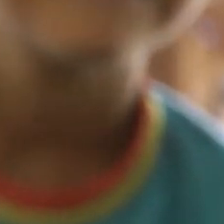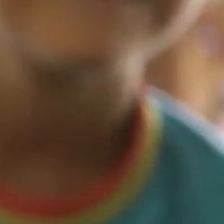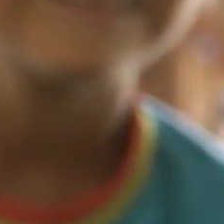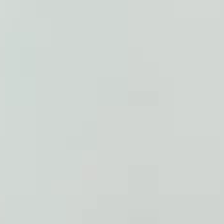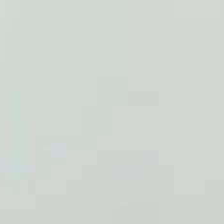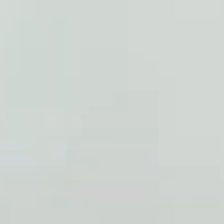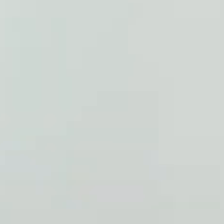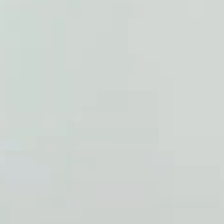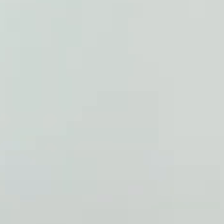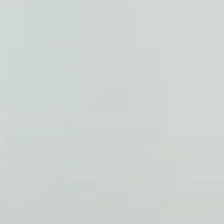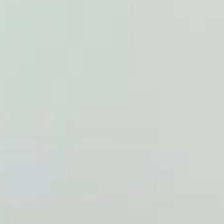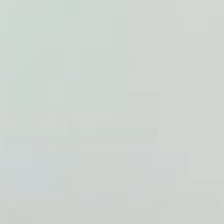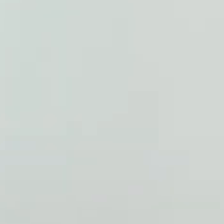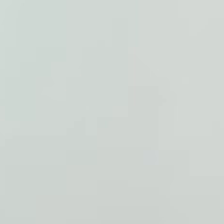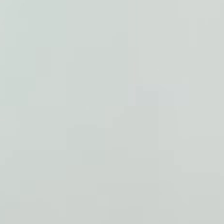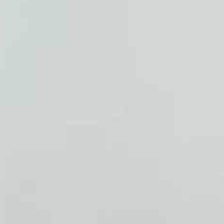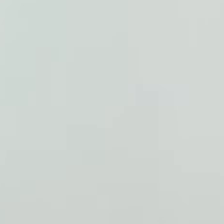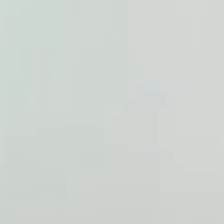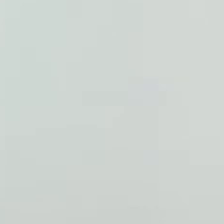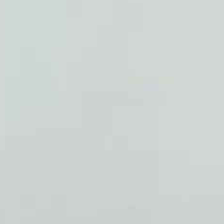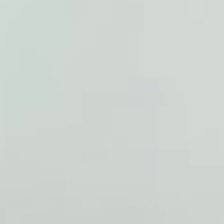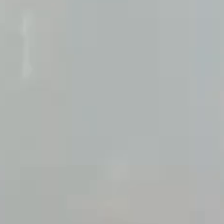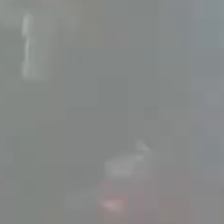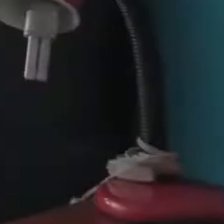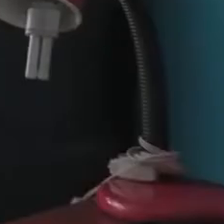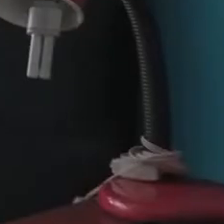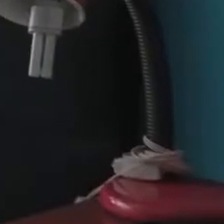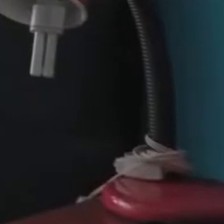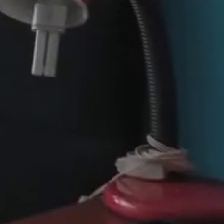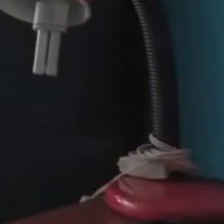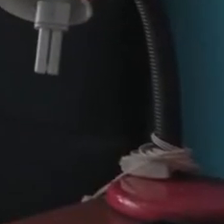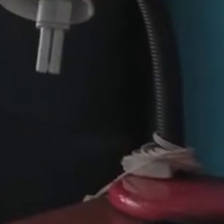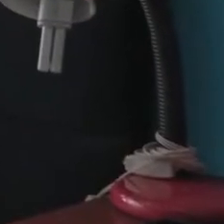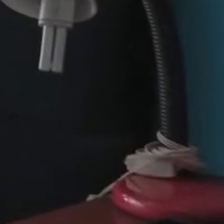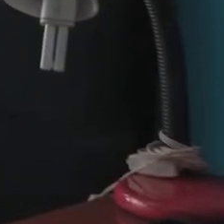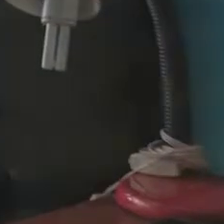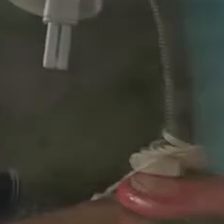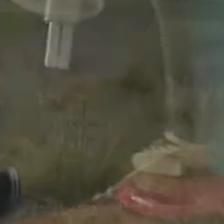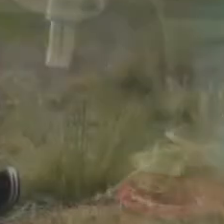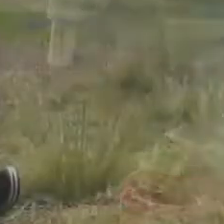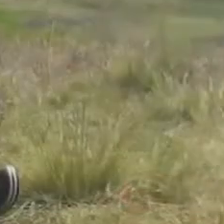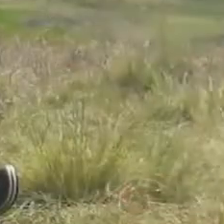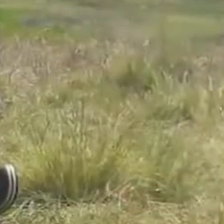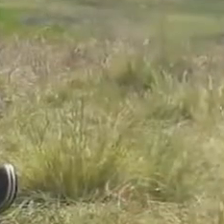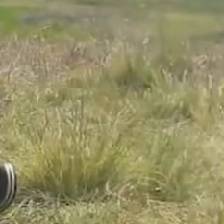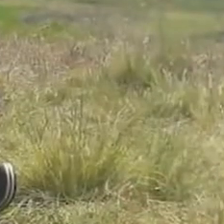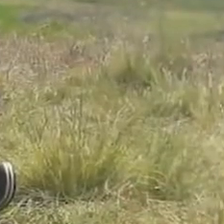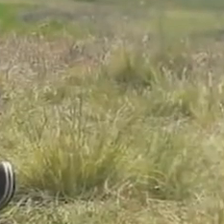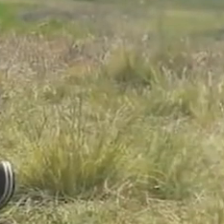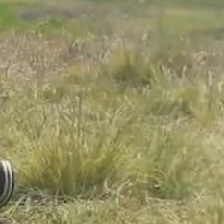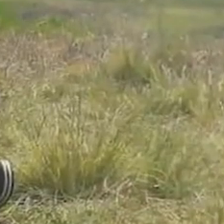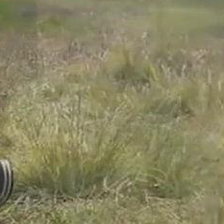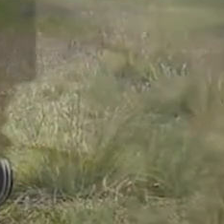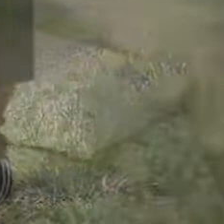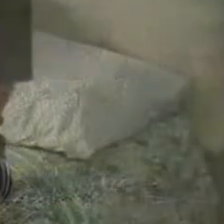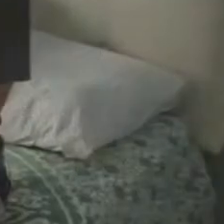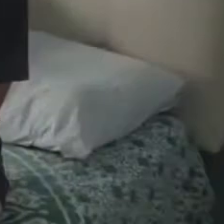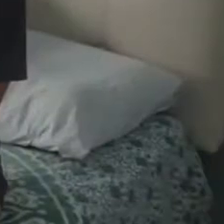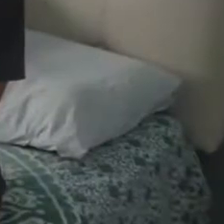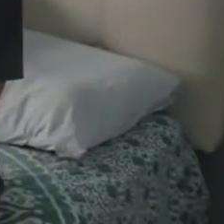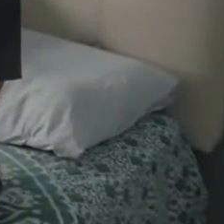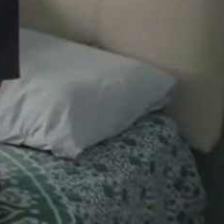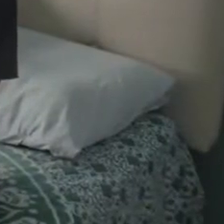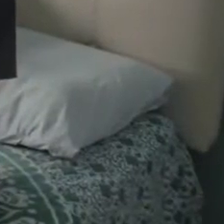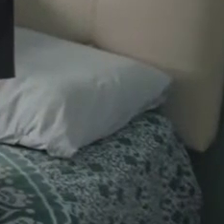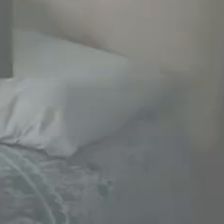situación. Evita enojarte, juzgar o criticar, porque las emociones son naturales y necesarias, pero debemos aprender